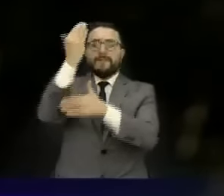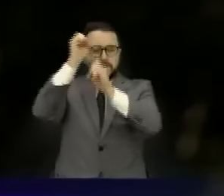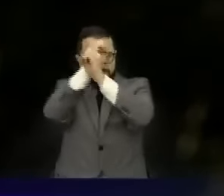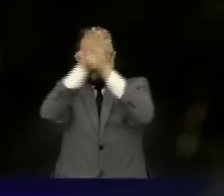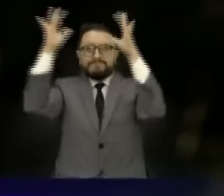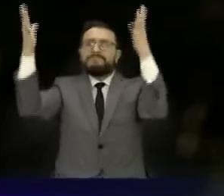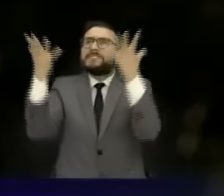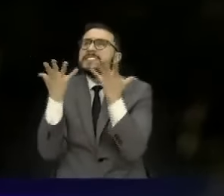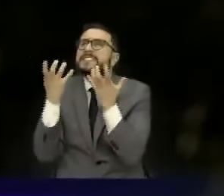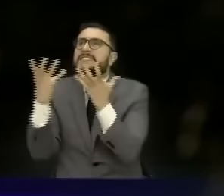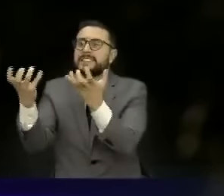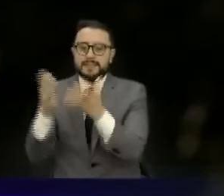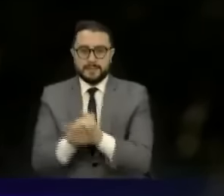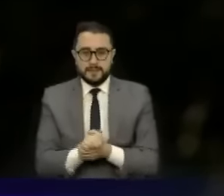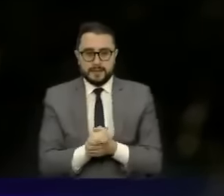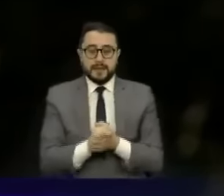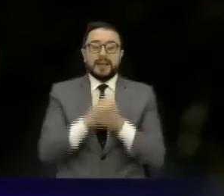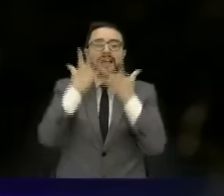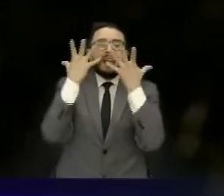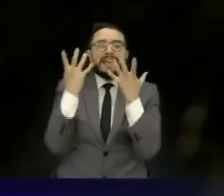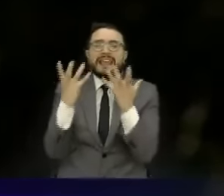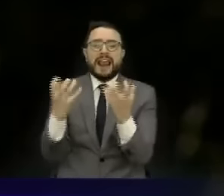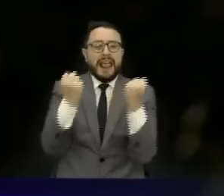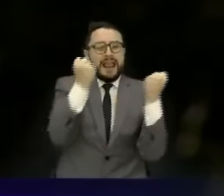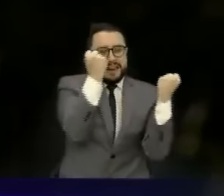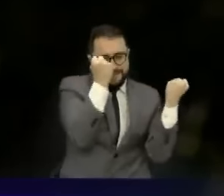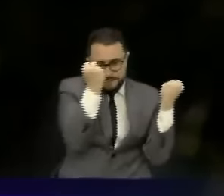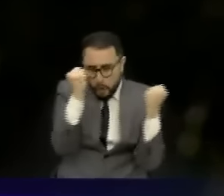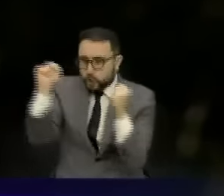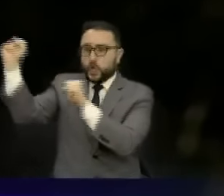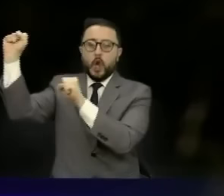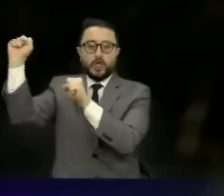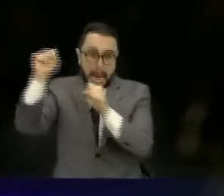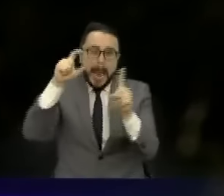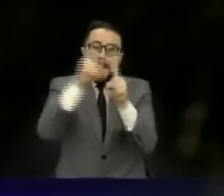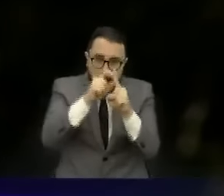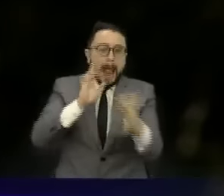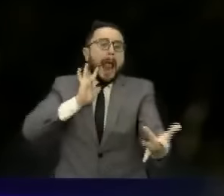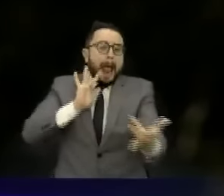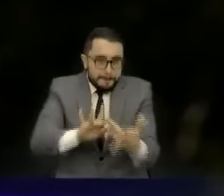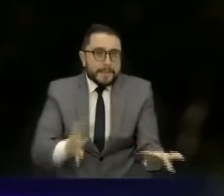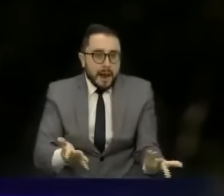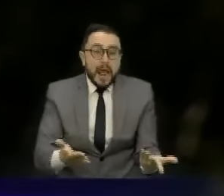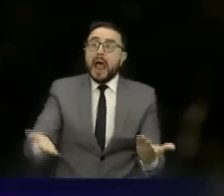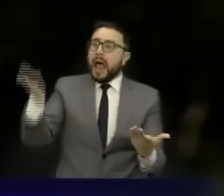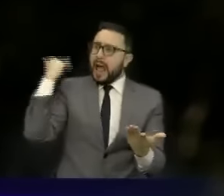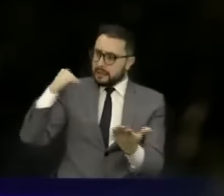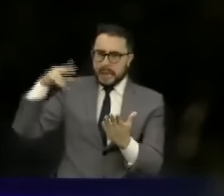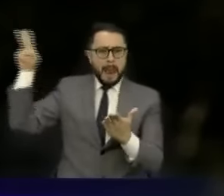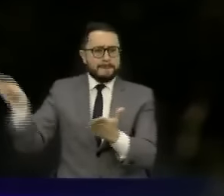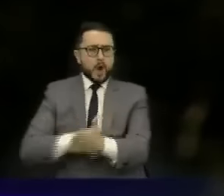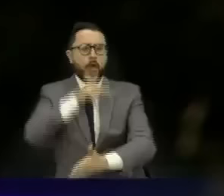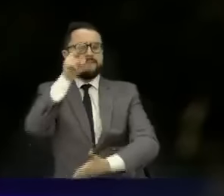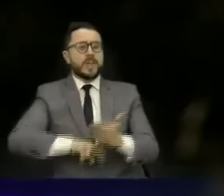queríamos una revolución, para ponerlo con esas palabras, porque habíamos leído lo prohibido.